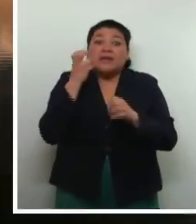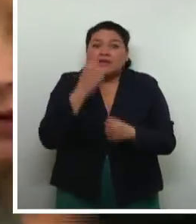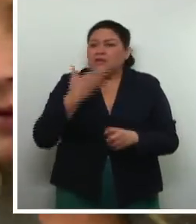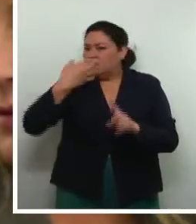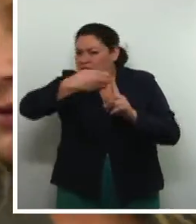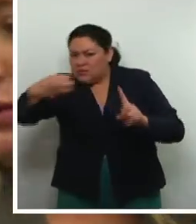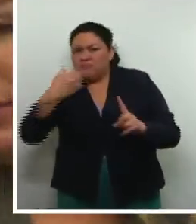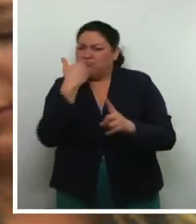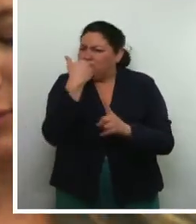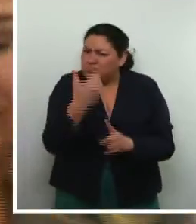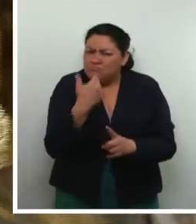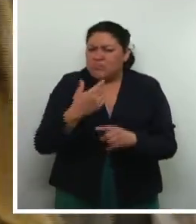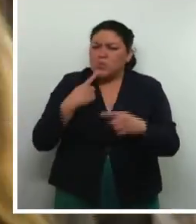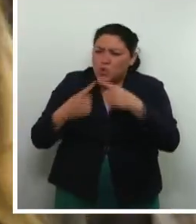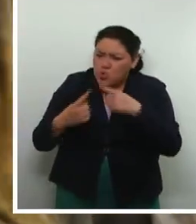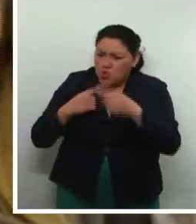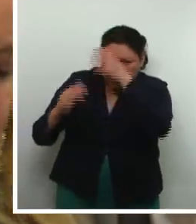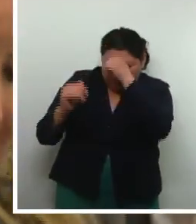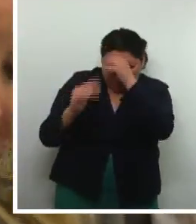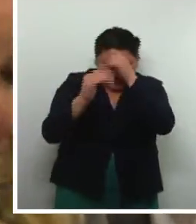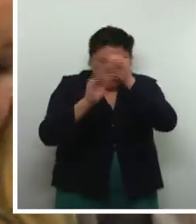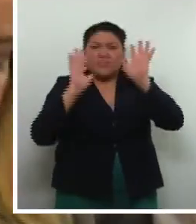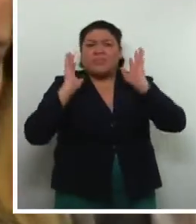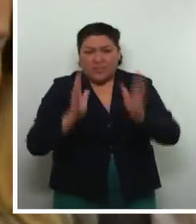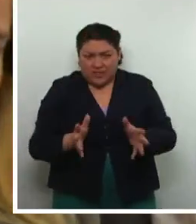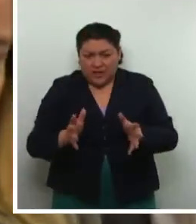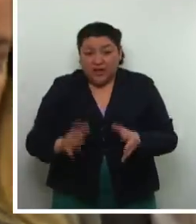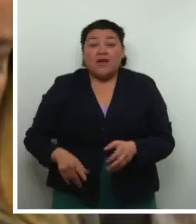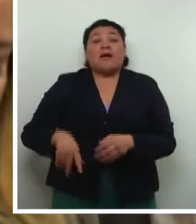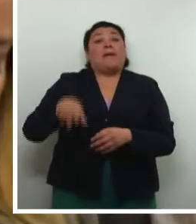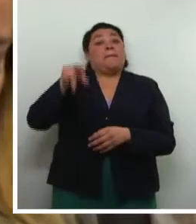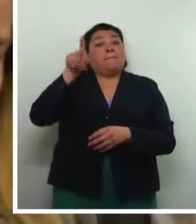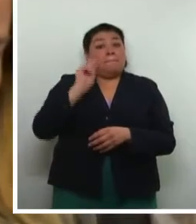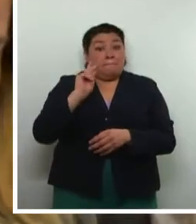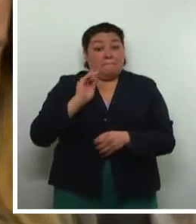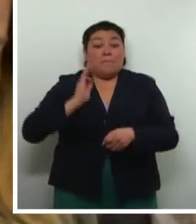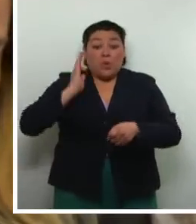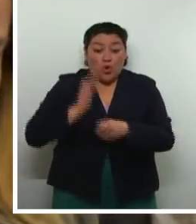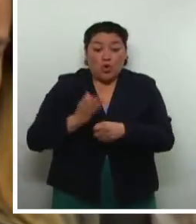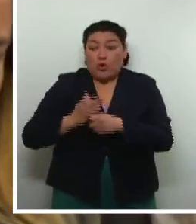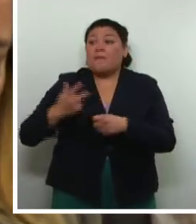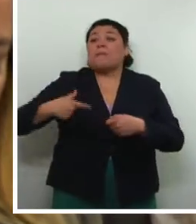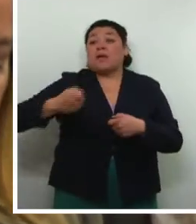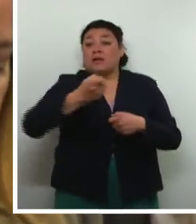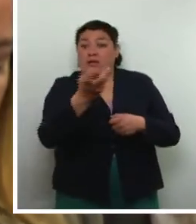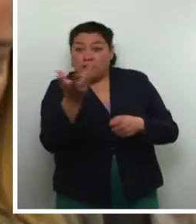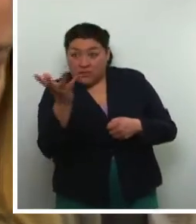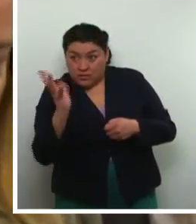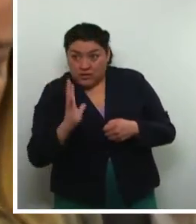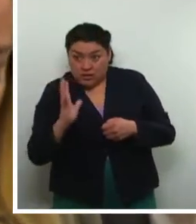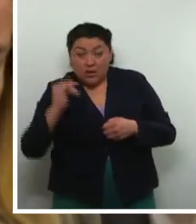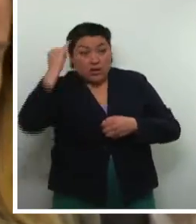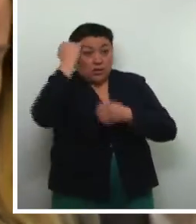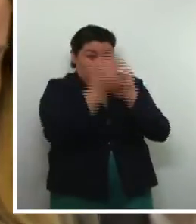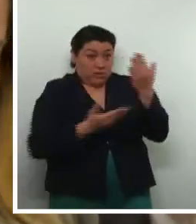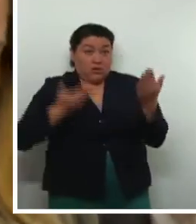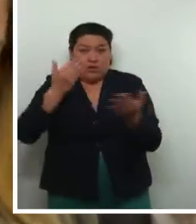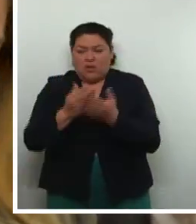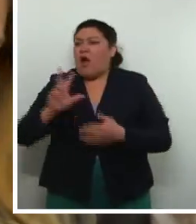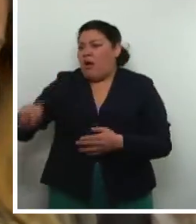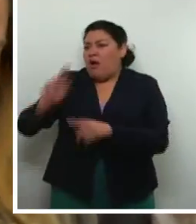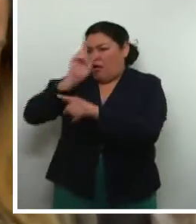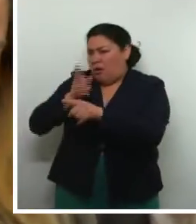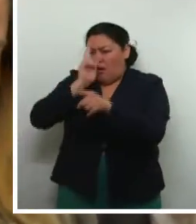de resolver las diferencias. Sin embargo, creo que no podemos coartar la libertad de los constituyentes